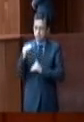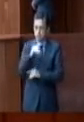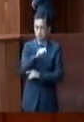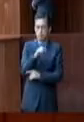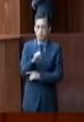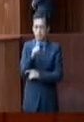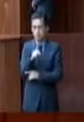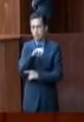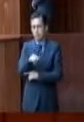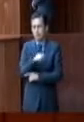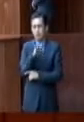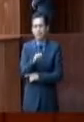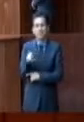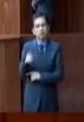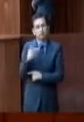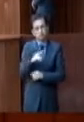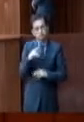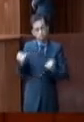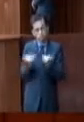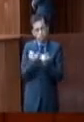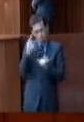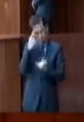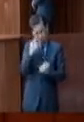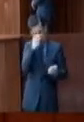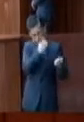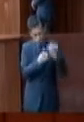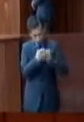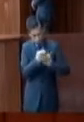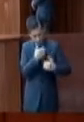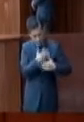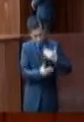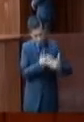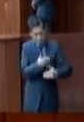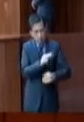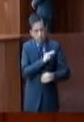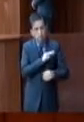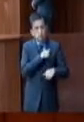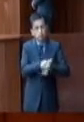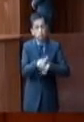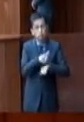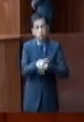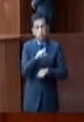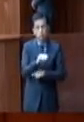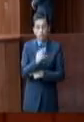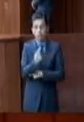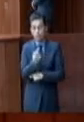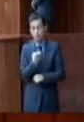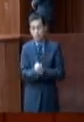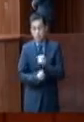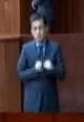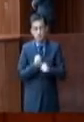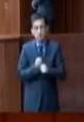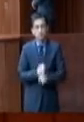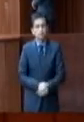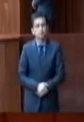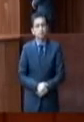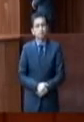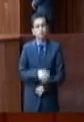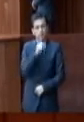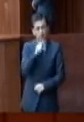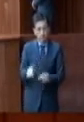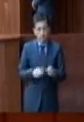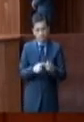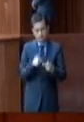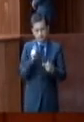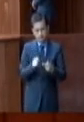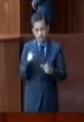judicial de la federación en el recurso de revisión del procedimiento especial sancionador 91 de este año segundo se impone al partido de la